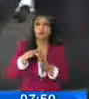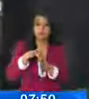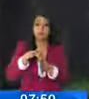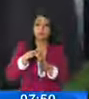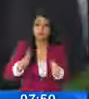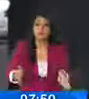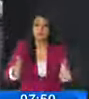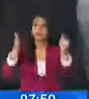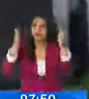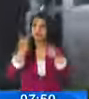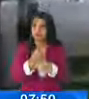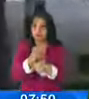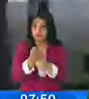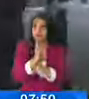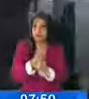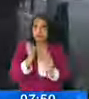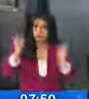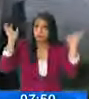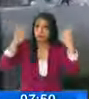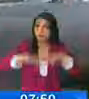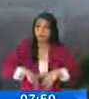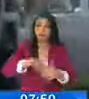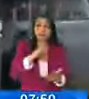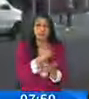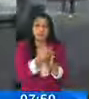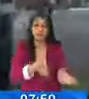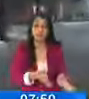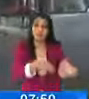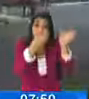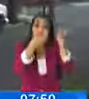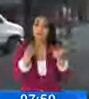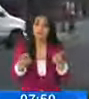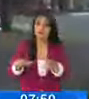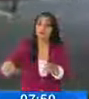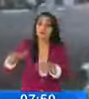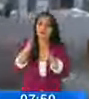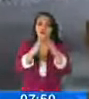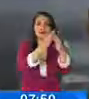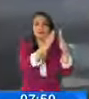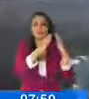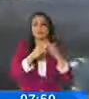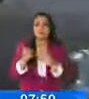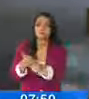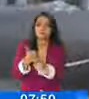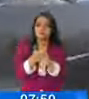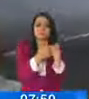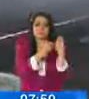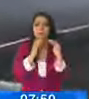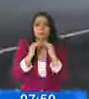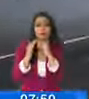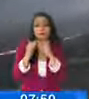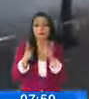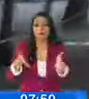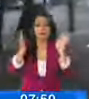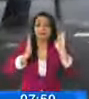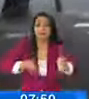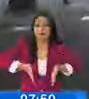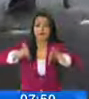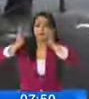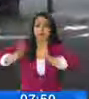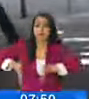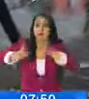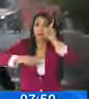este edificio. Sí, pues este edificio y todas las casas vecinas. Todos muchos de